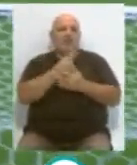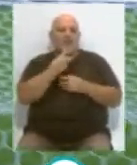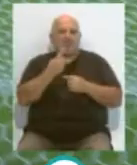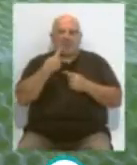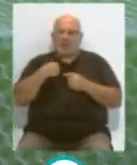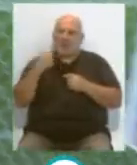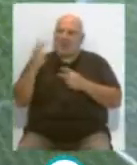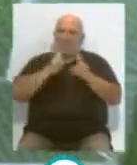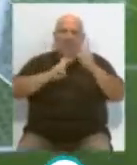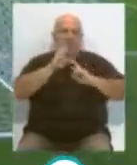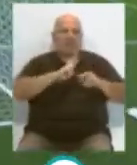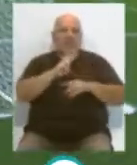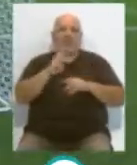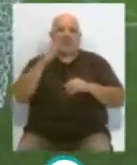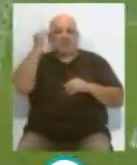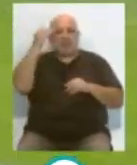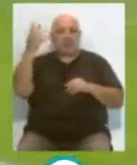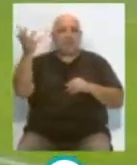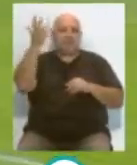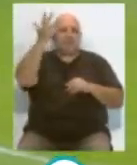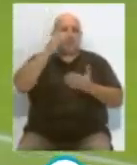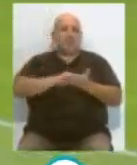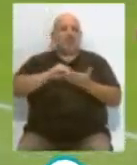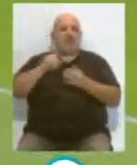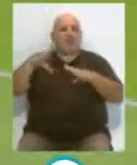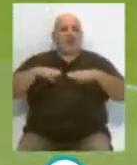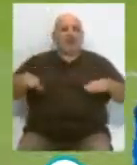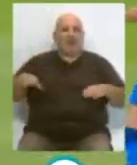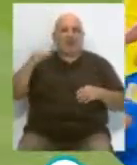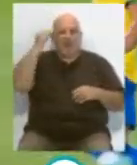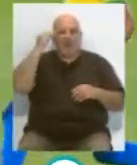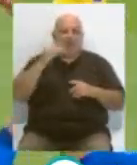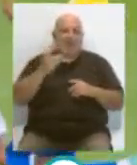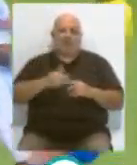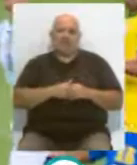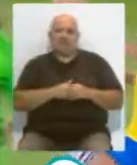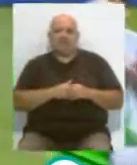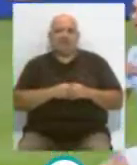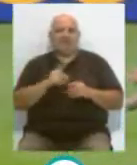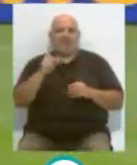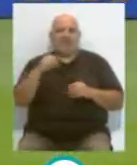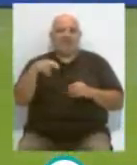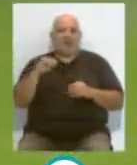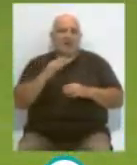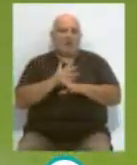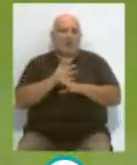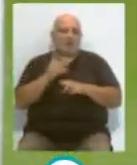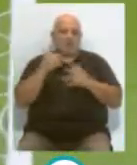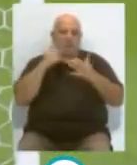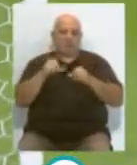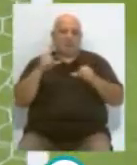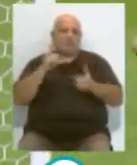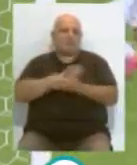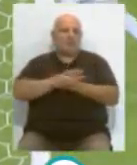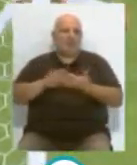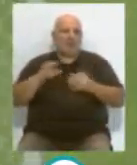aquellos que se creen dioses detrás de un micrófono, detrás de una cámara de televisión. Di María es muy buen futbolista, que lo hemos echado mucho